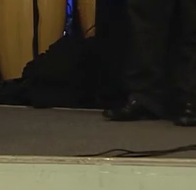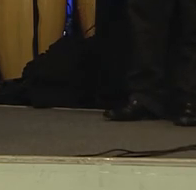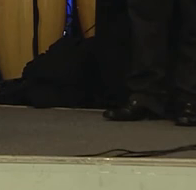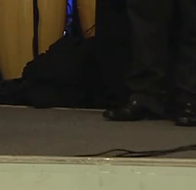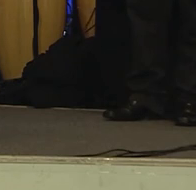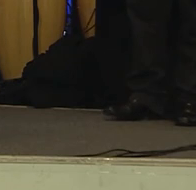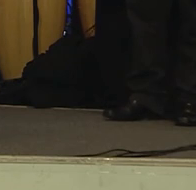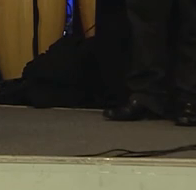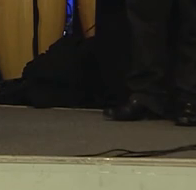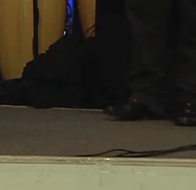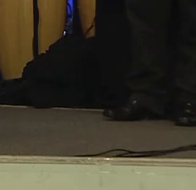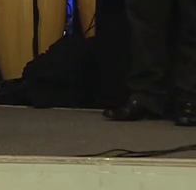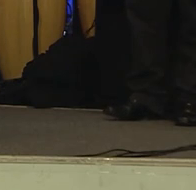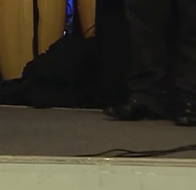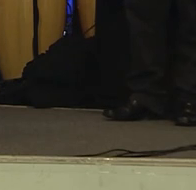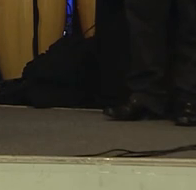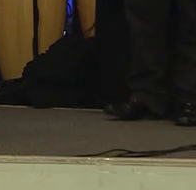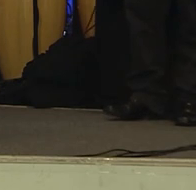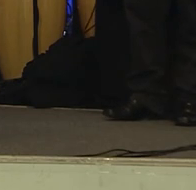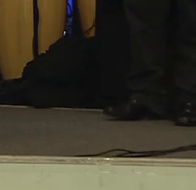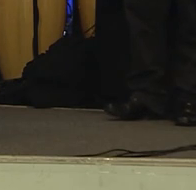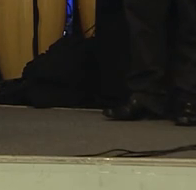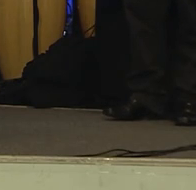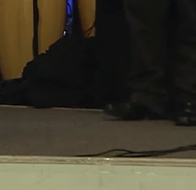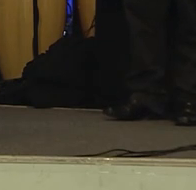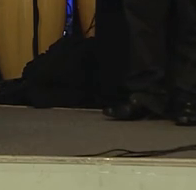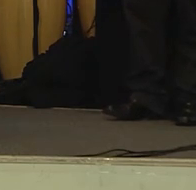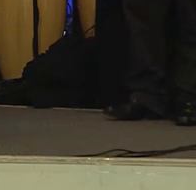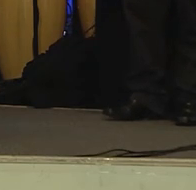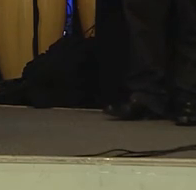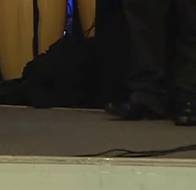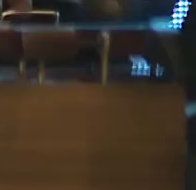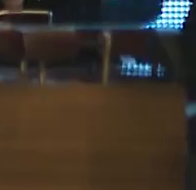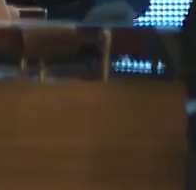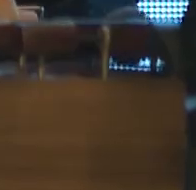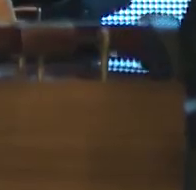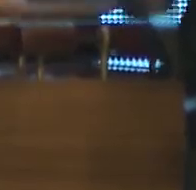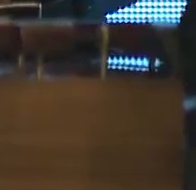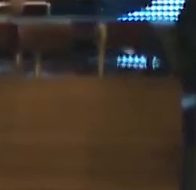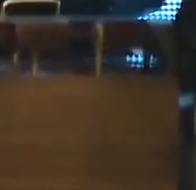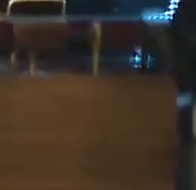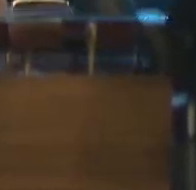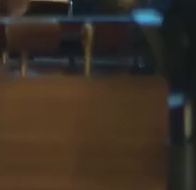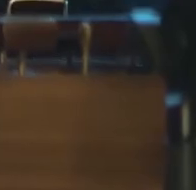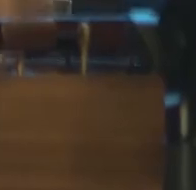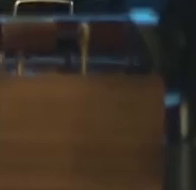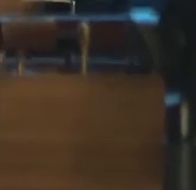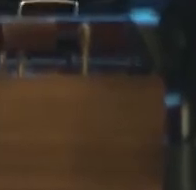Thank you.